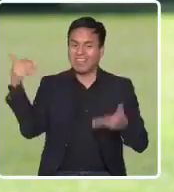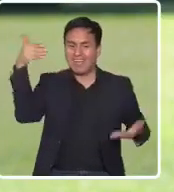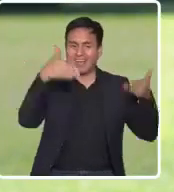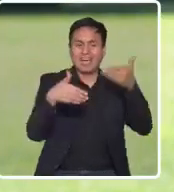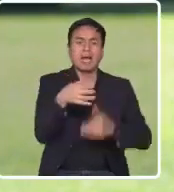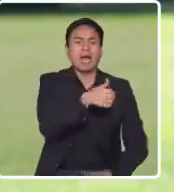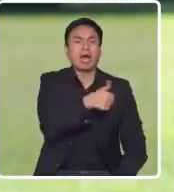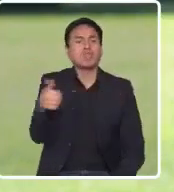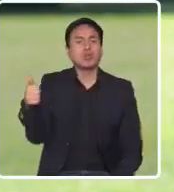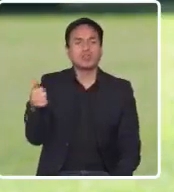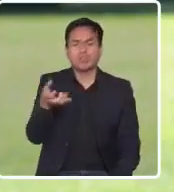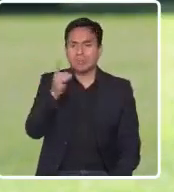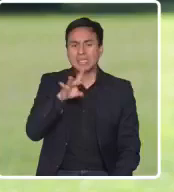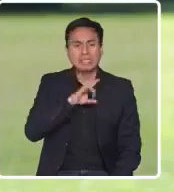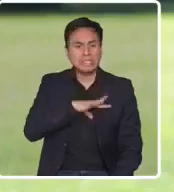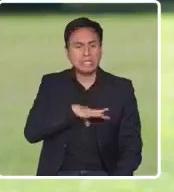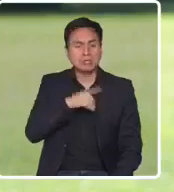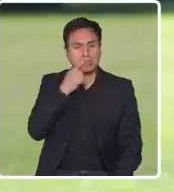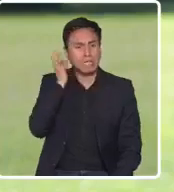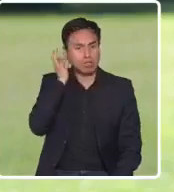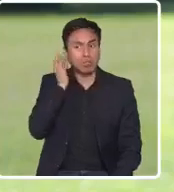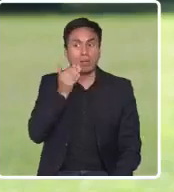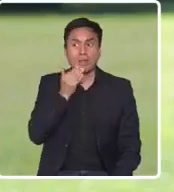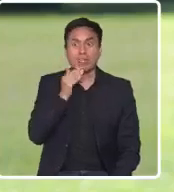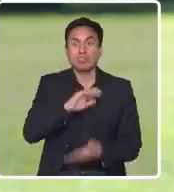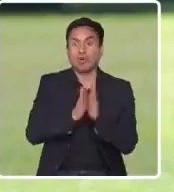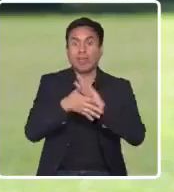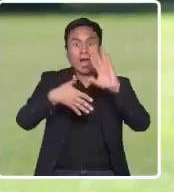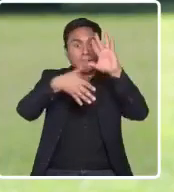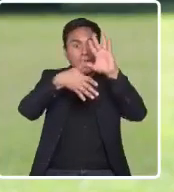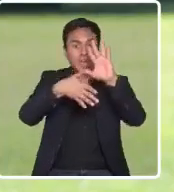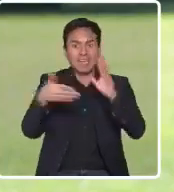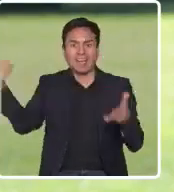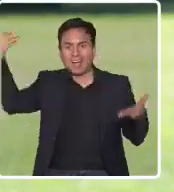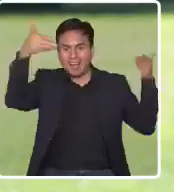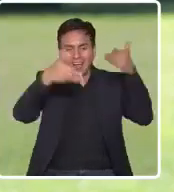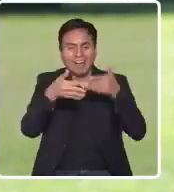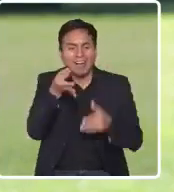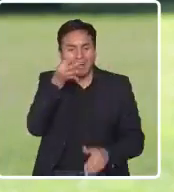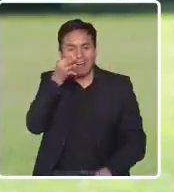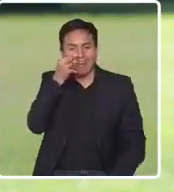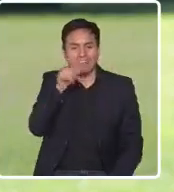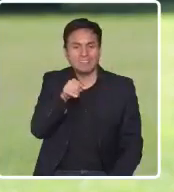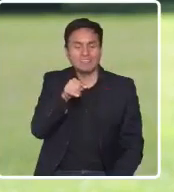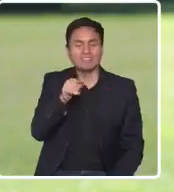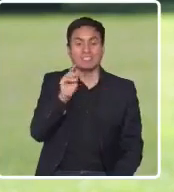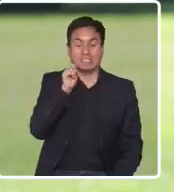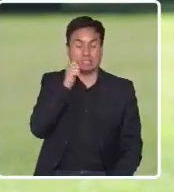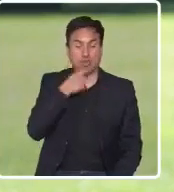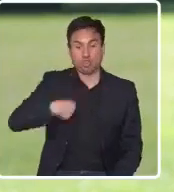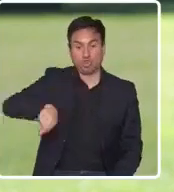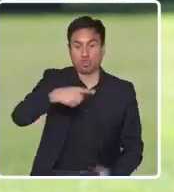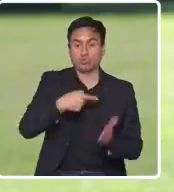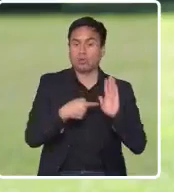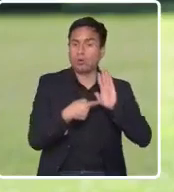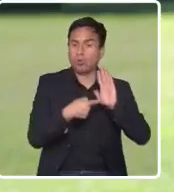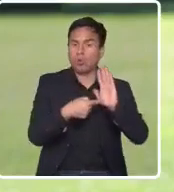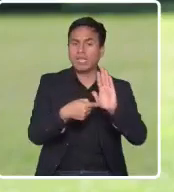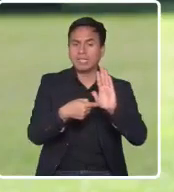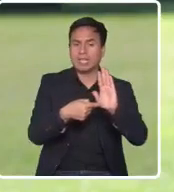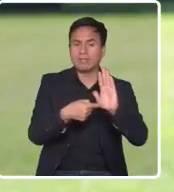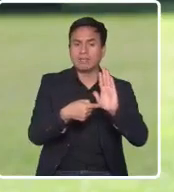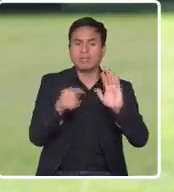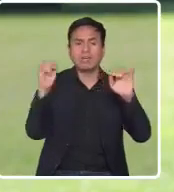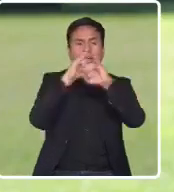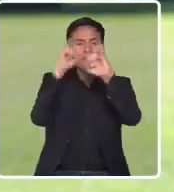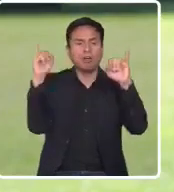a todos, no solamente chilenos y chilenas, sino a toda América, y en donde dimos cuenta